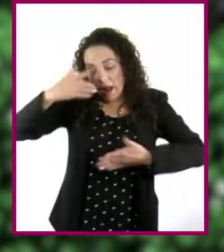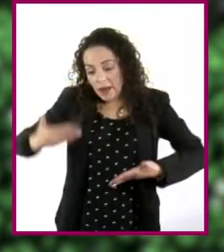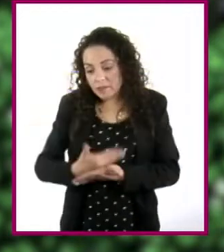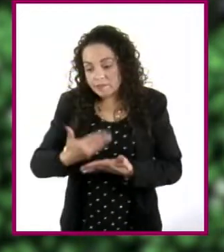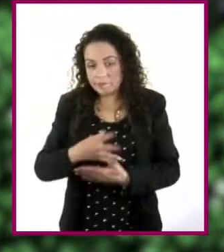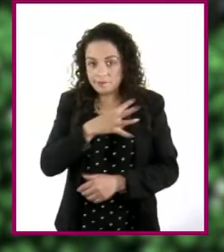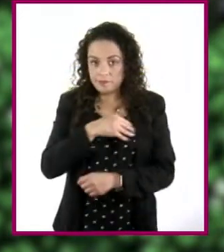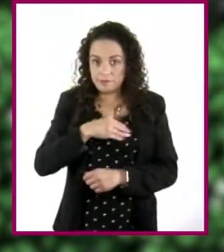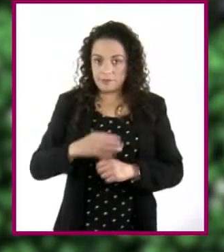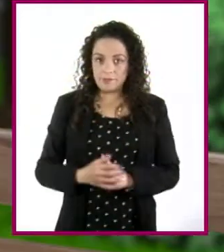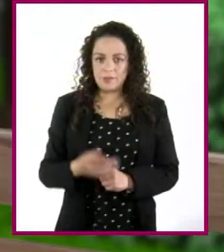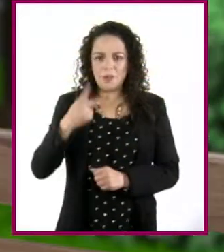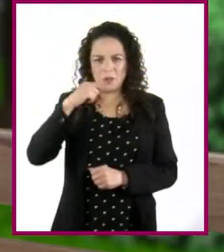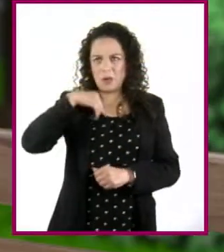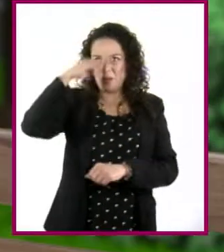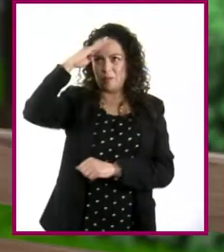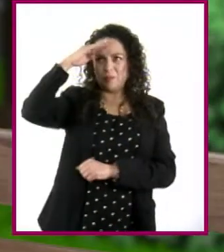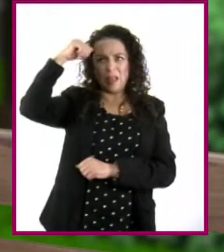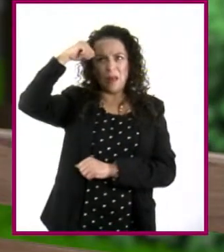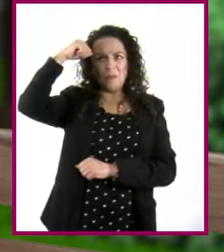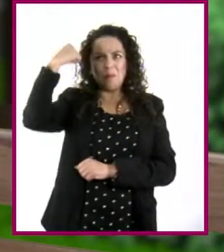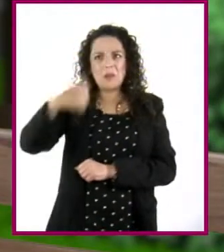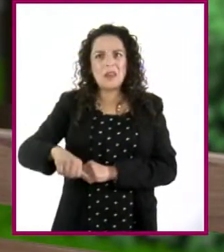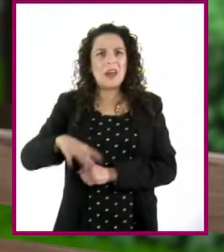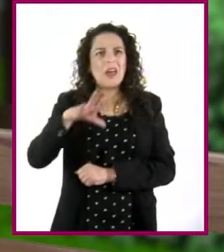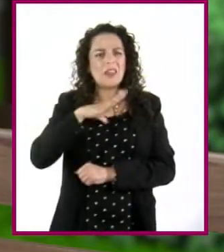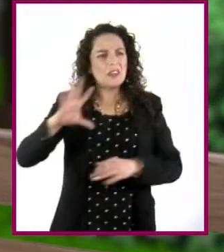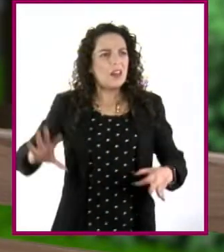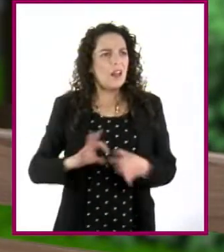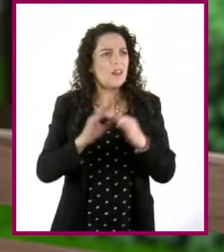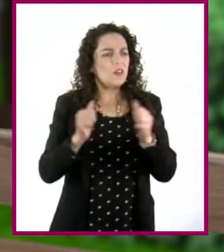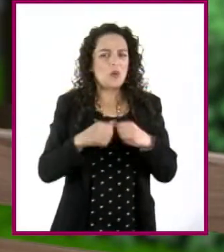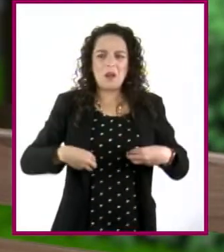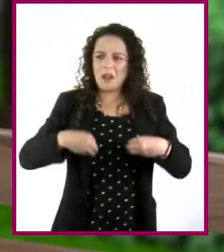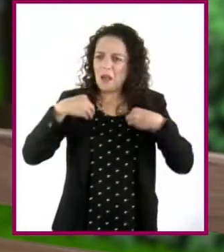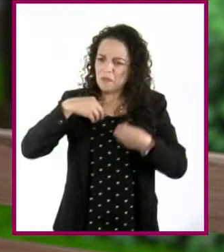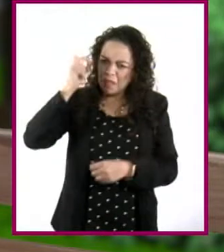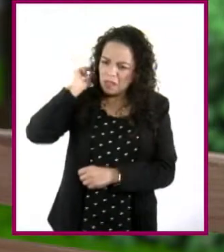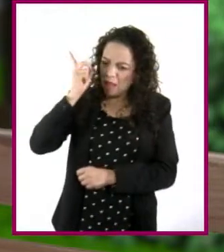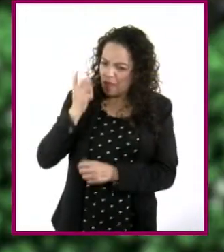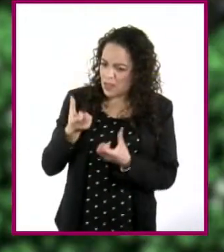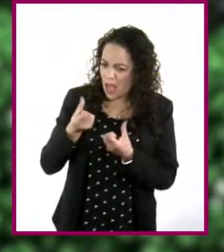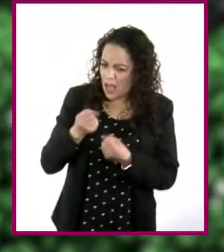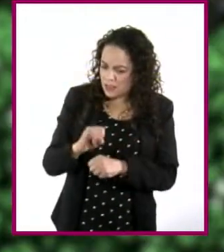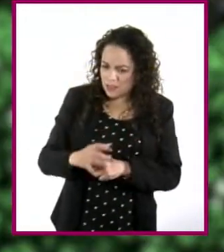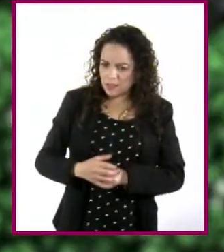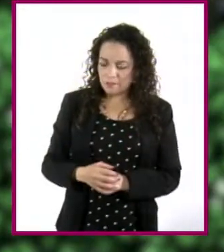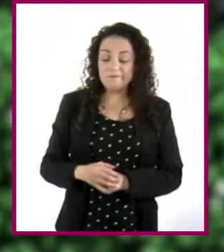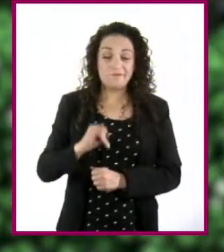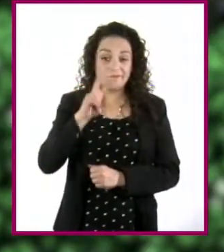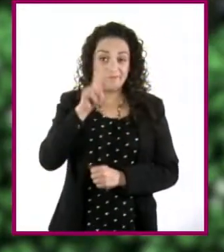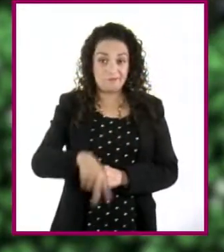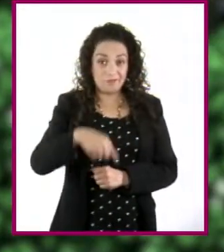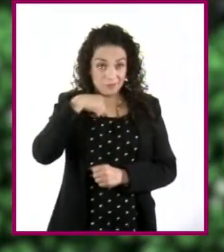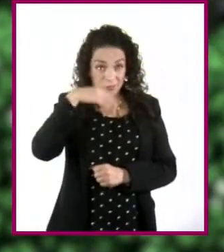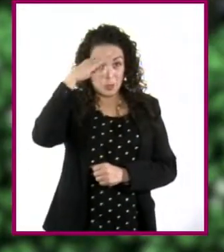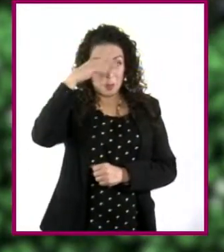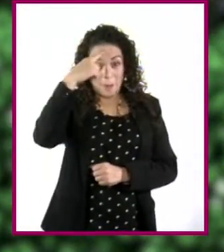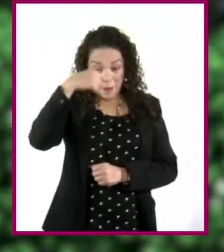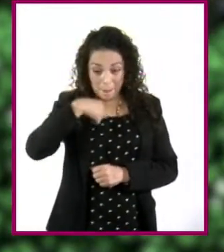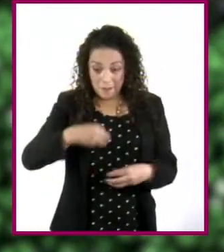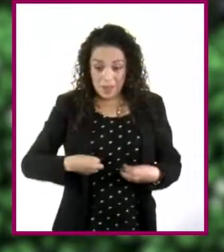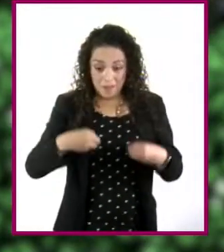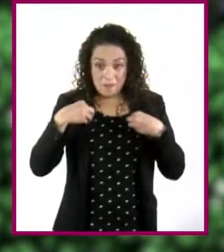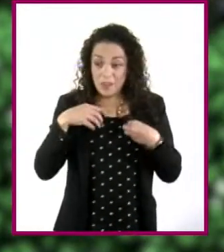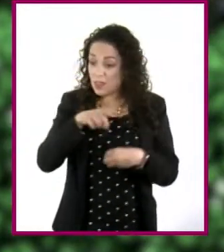muy comunes en la vida cotidiana. Sí, me cuesta trabajo imaginarme un mundo sin ellos. No creo que haya alguien que